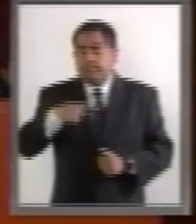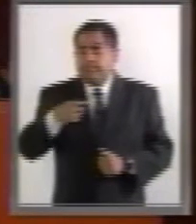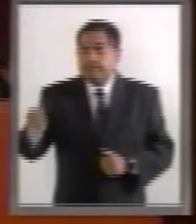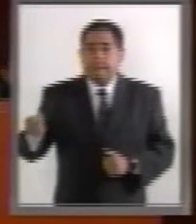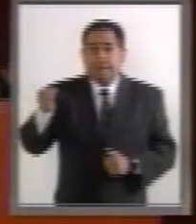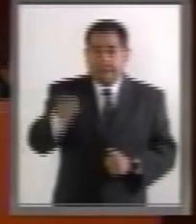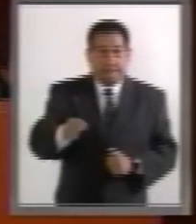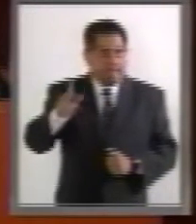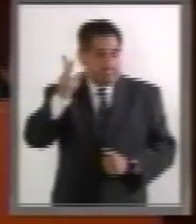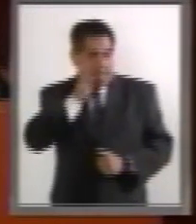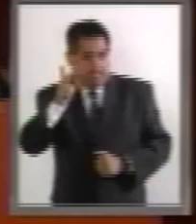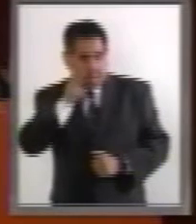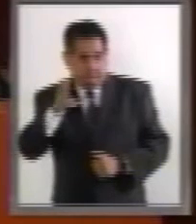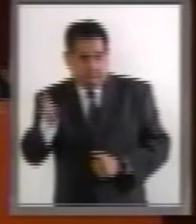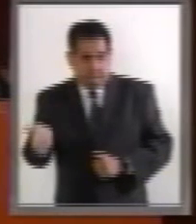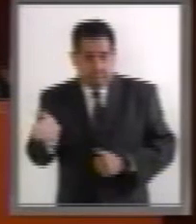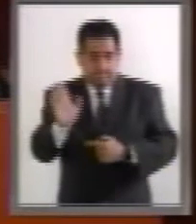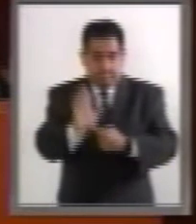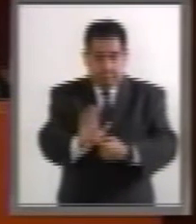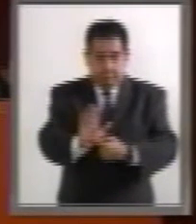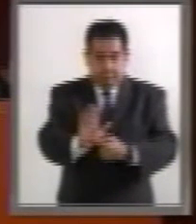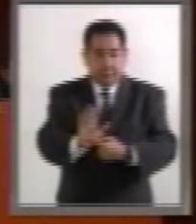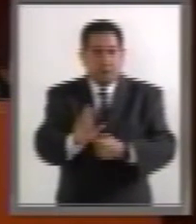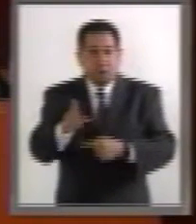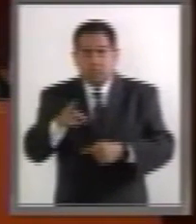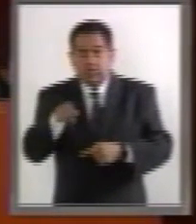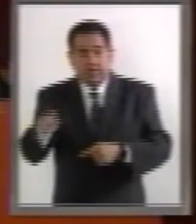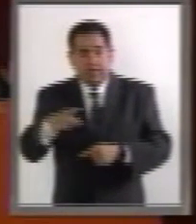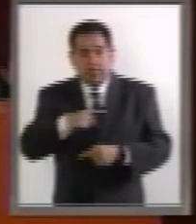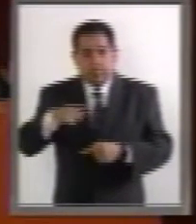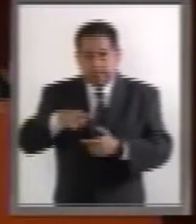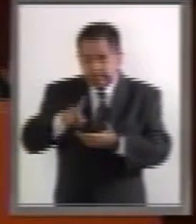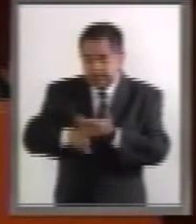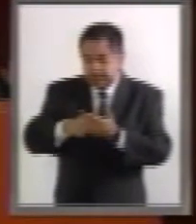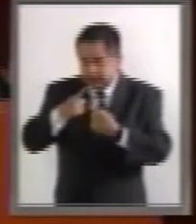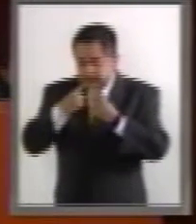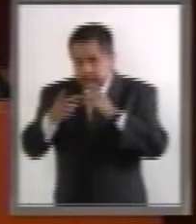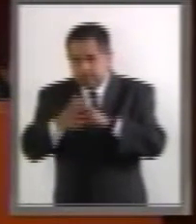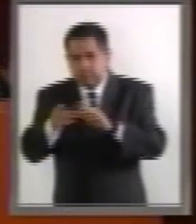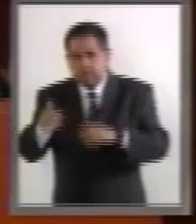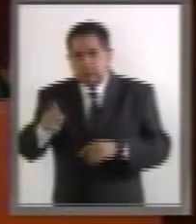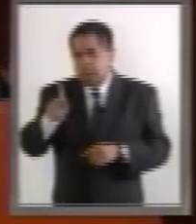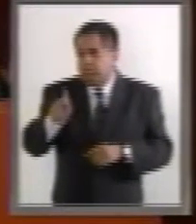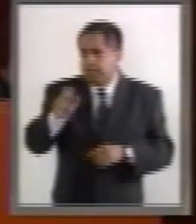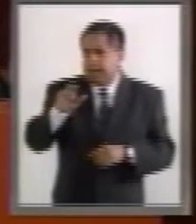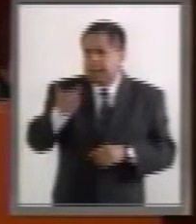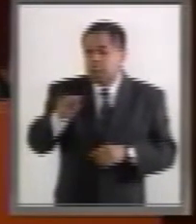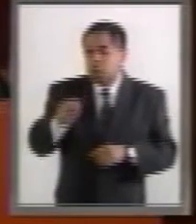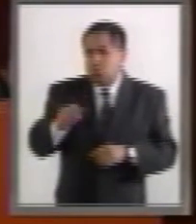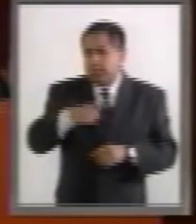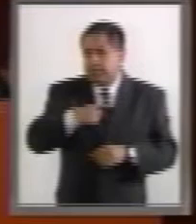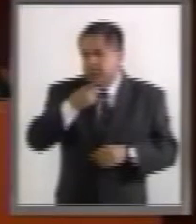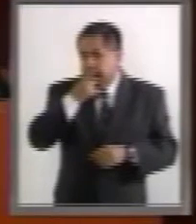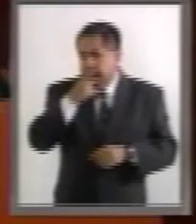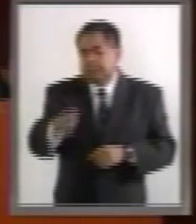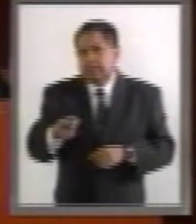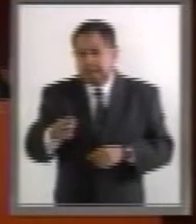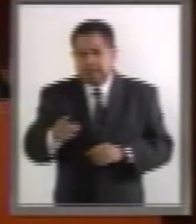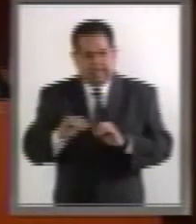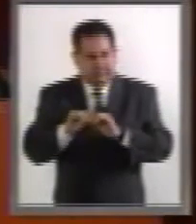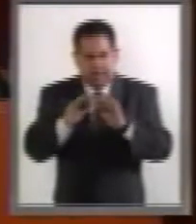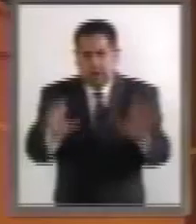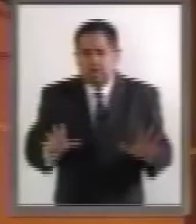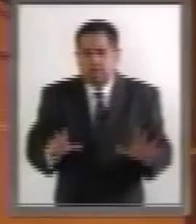prueba pericial en el juicio oral, debe asegurarse lo que el perito exprese y sea